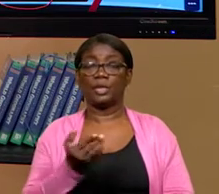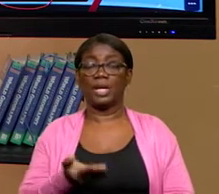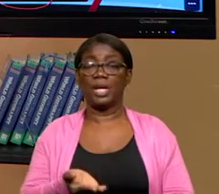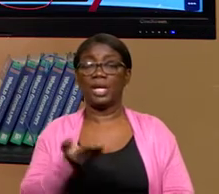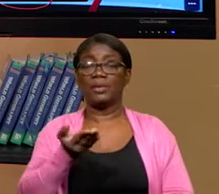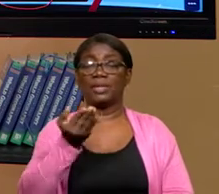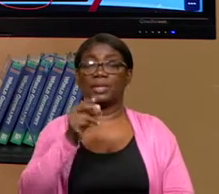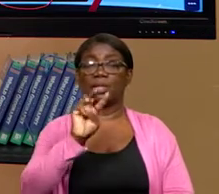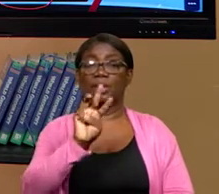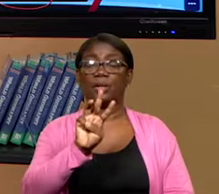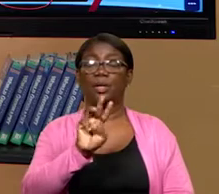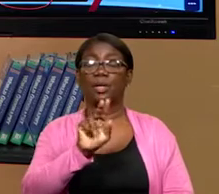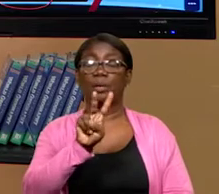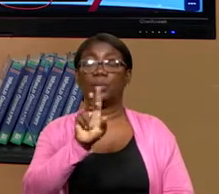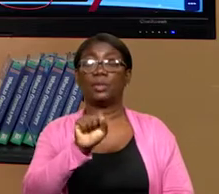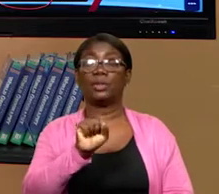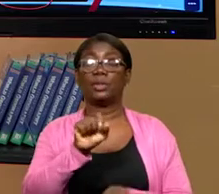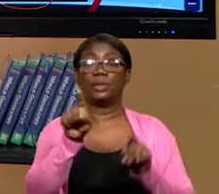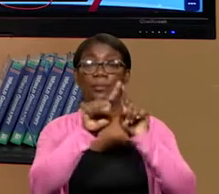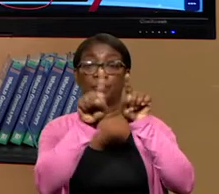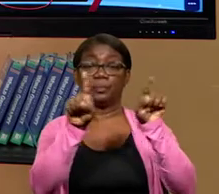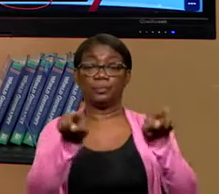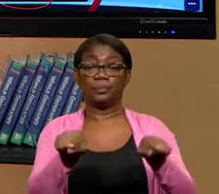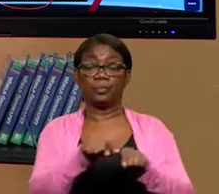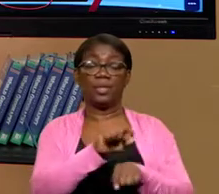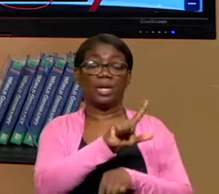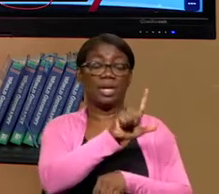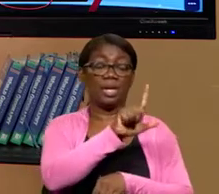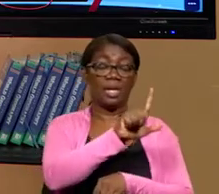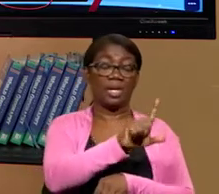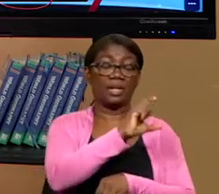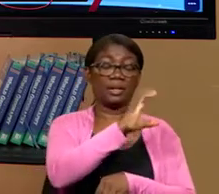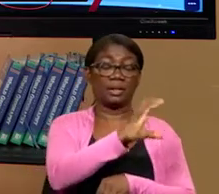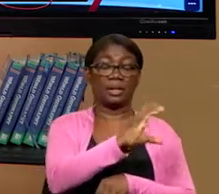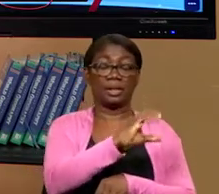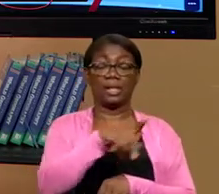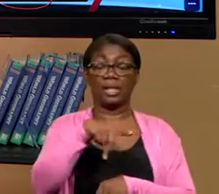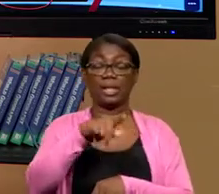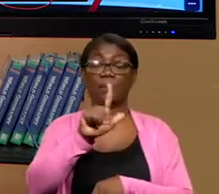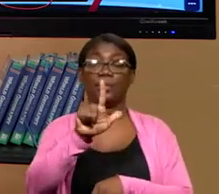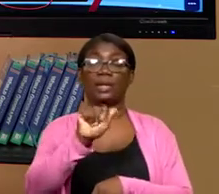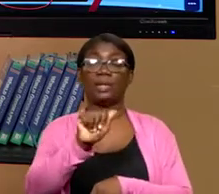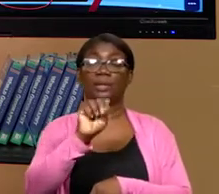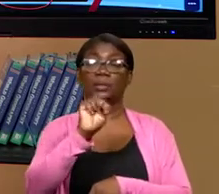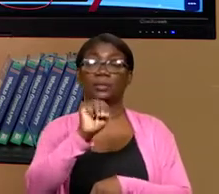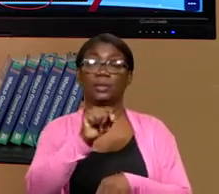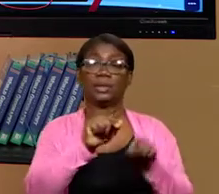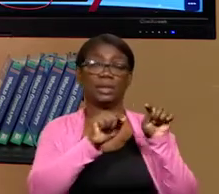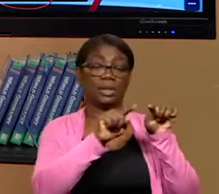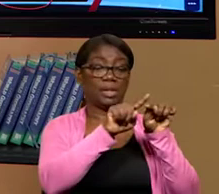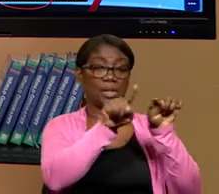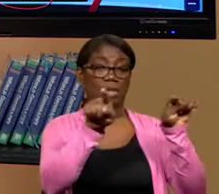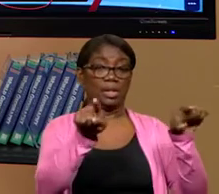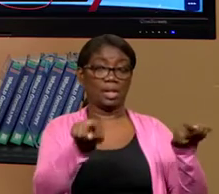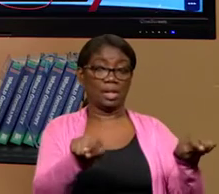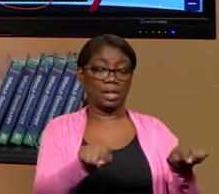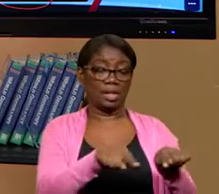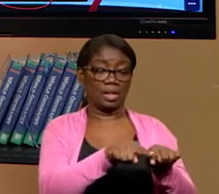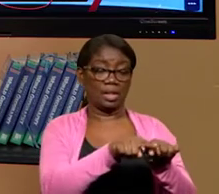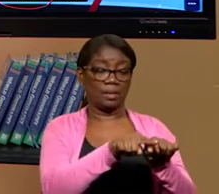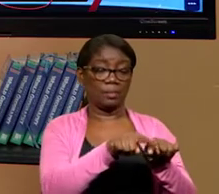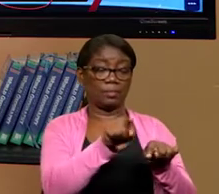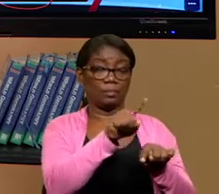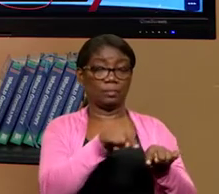En los televisores, en tecnología LCD y plasma. Aquí en los transformadores,